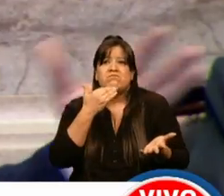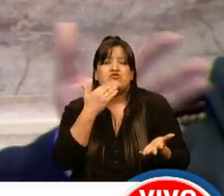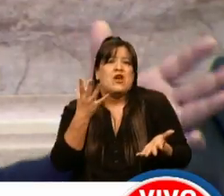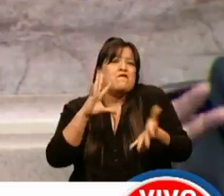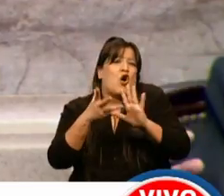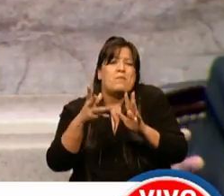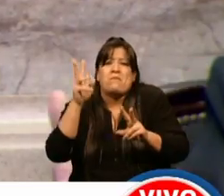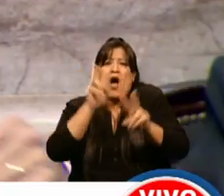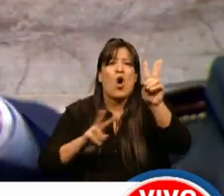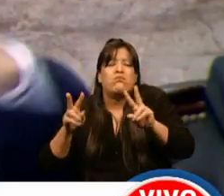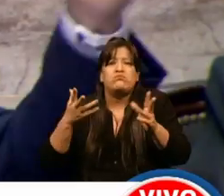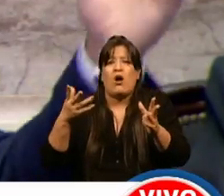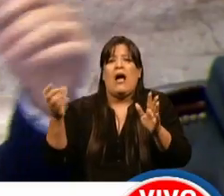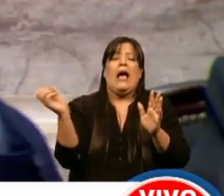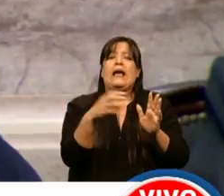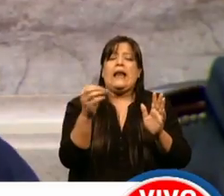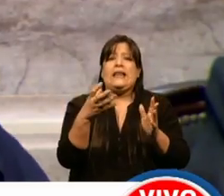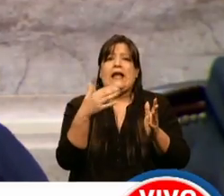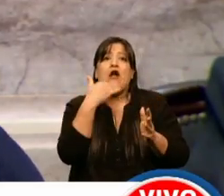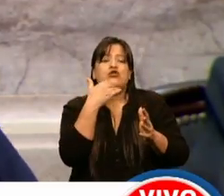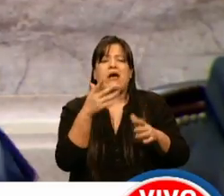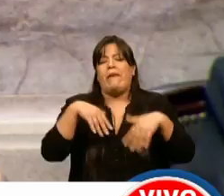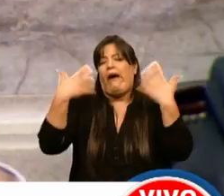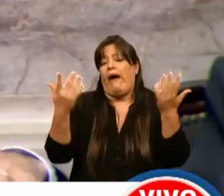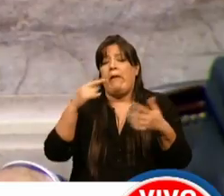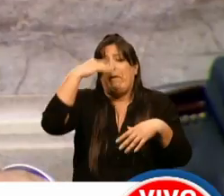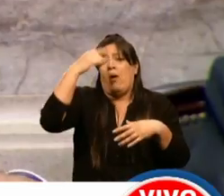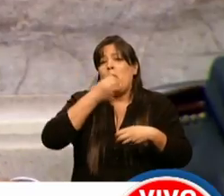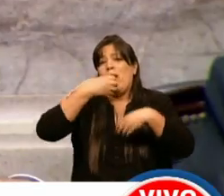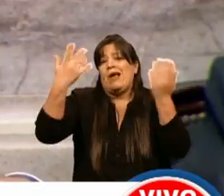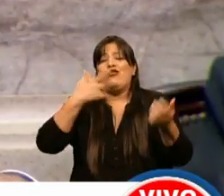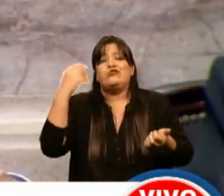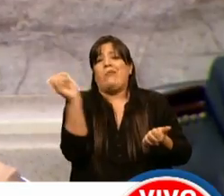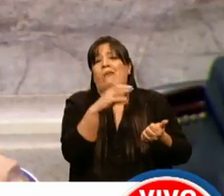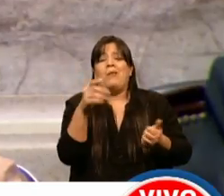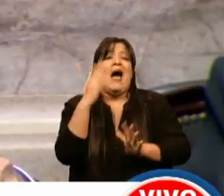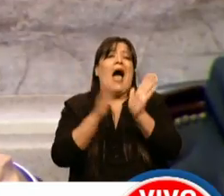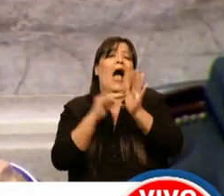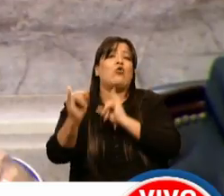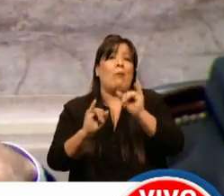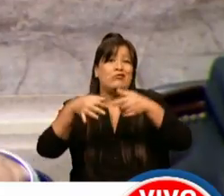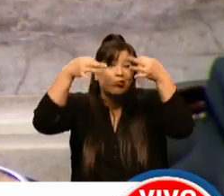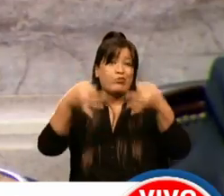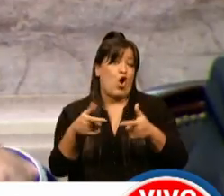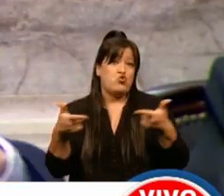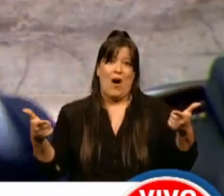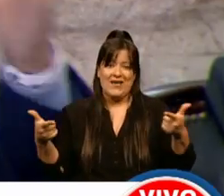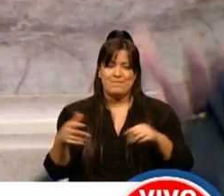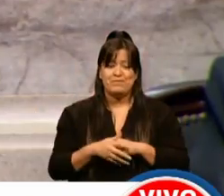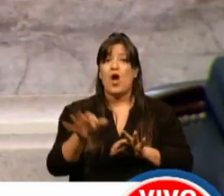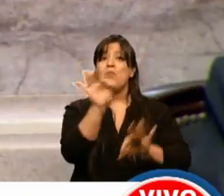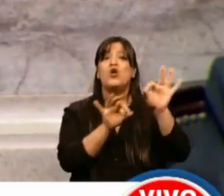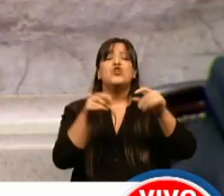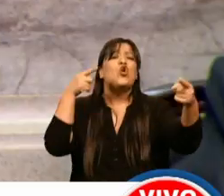elija aquel lugar por donde criticar y se recurre a cualquier algún argumento el proyecto tiene por